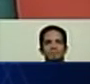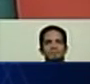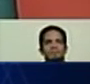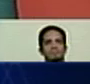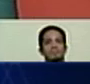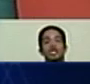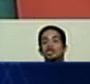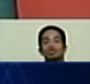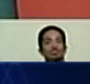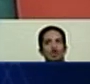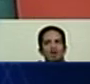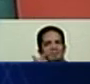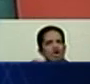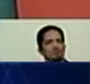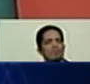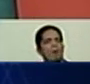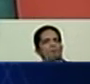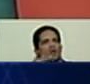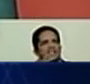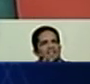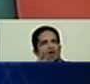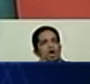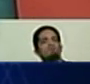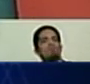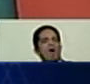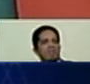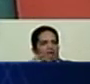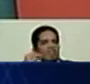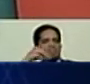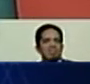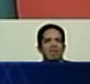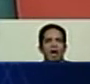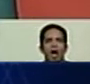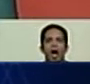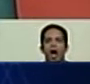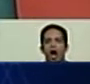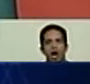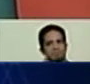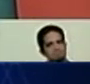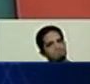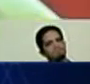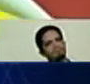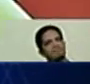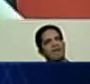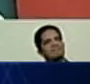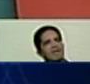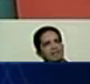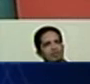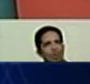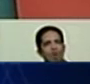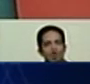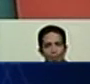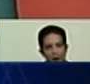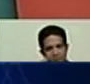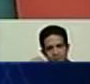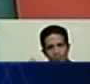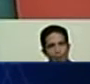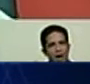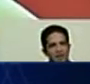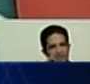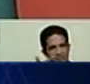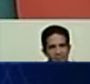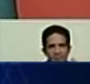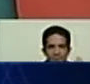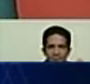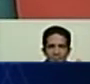son poder político, ni podrán, para pactar la entrega de nuestro territorio, como queda en evidencia en